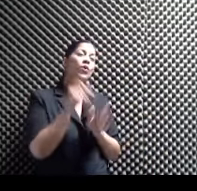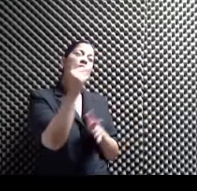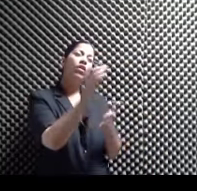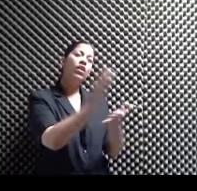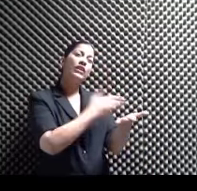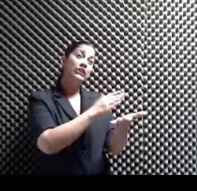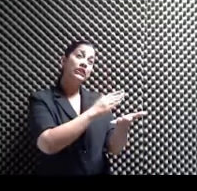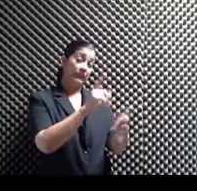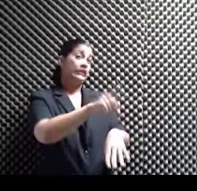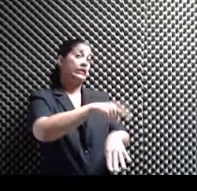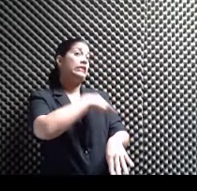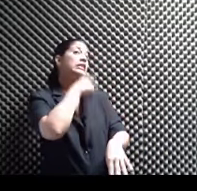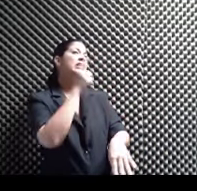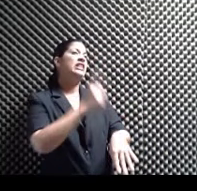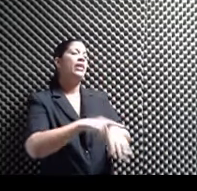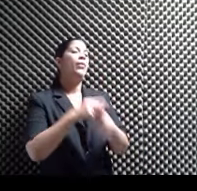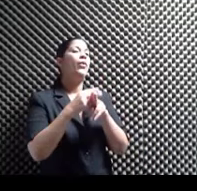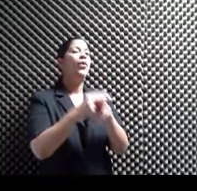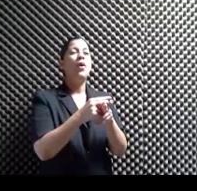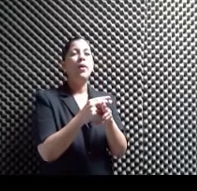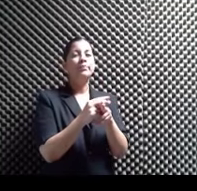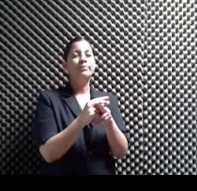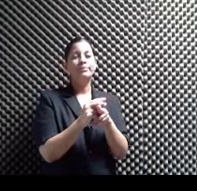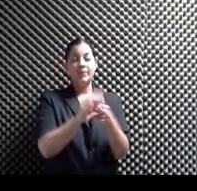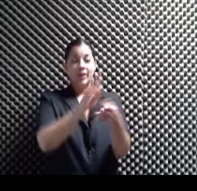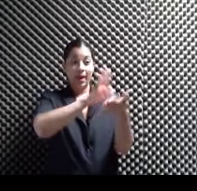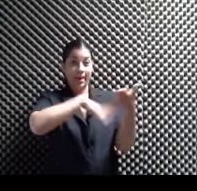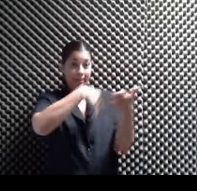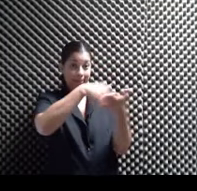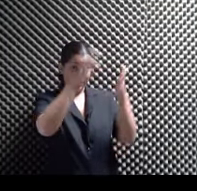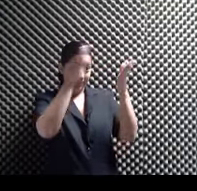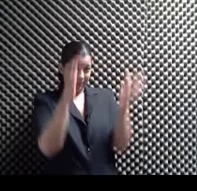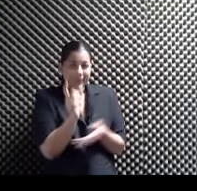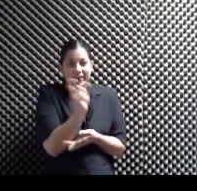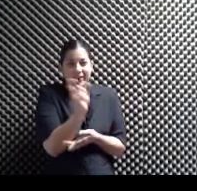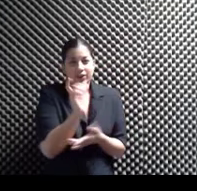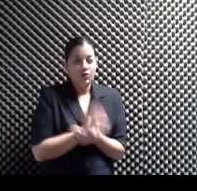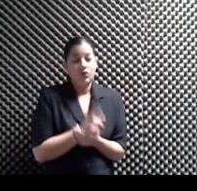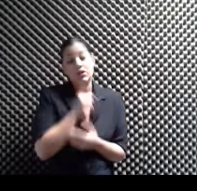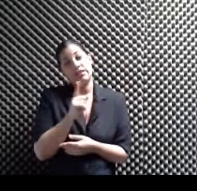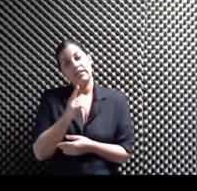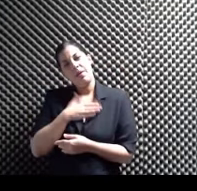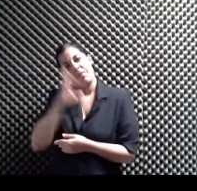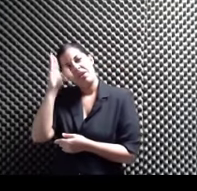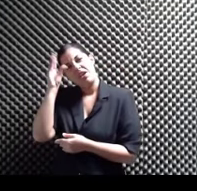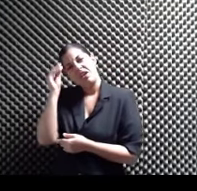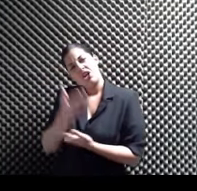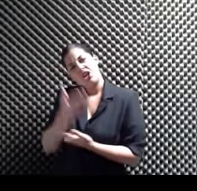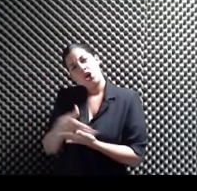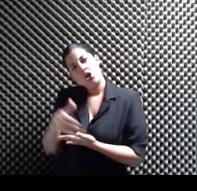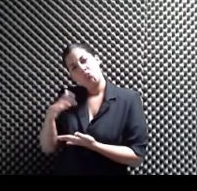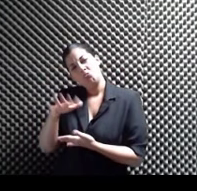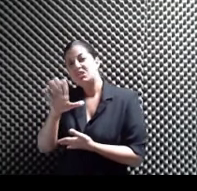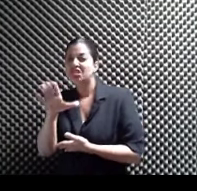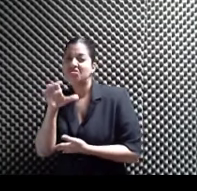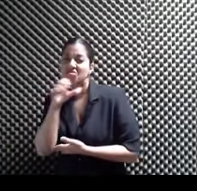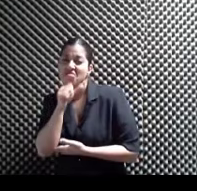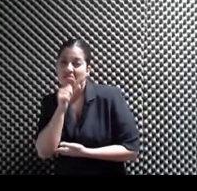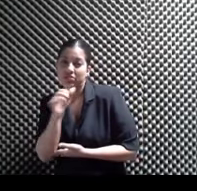tiempo Es la que se llama Pequeño pintor Que la hice Cuando el hijo mío Tenía No sé Cinco Seis años No me acuerdo